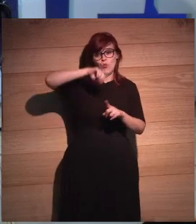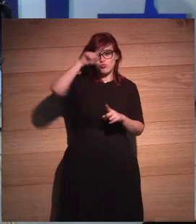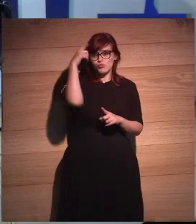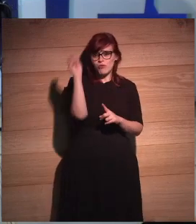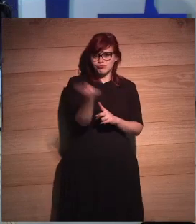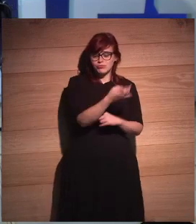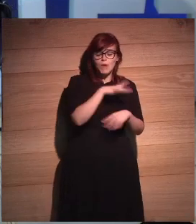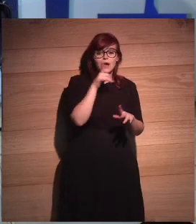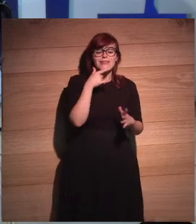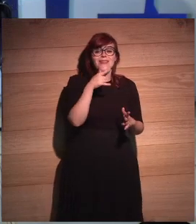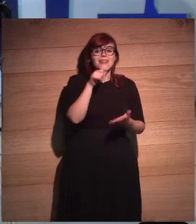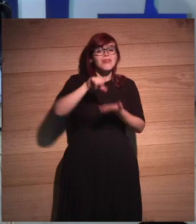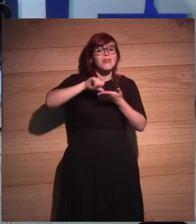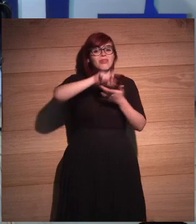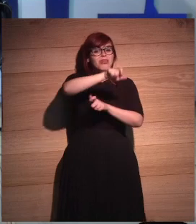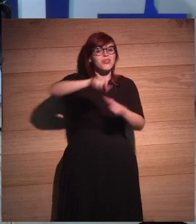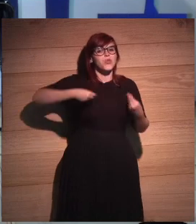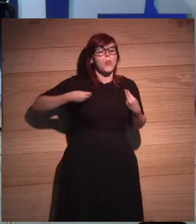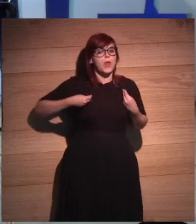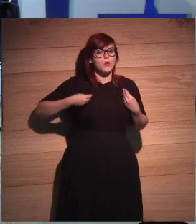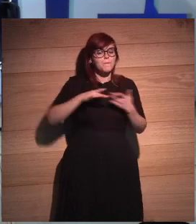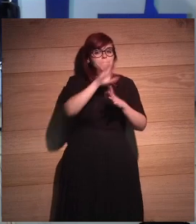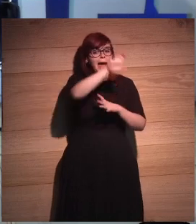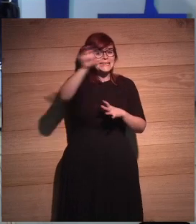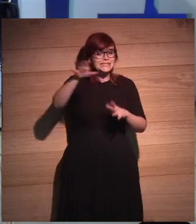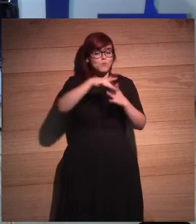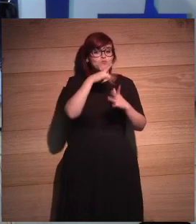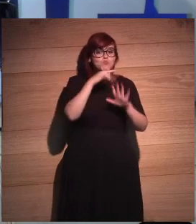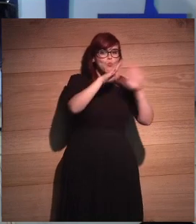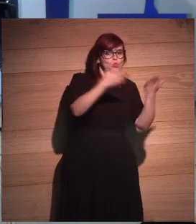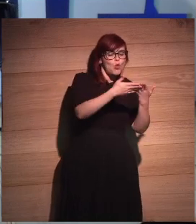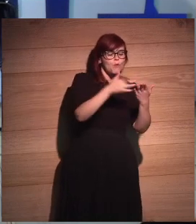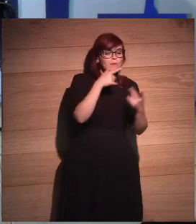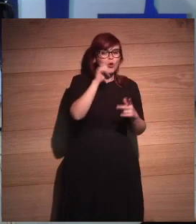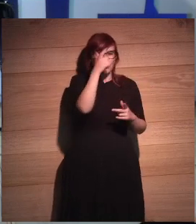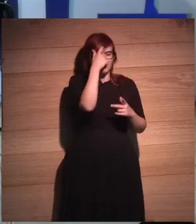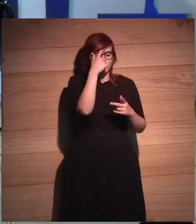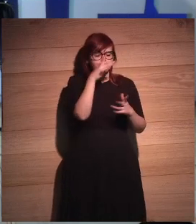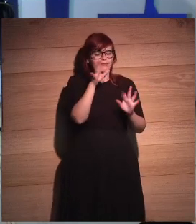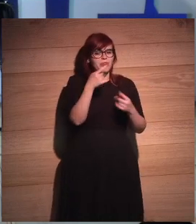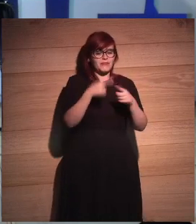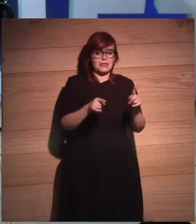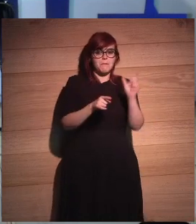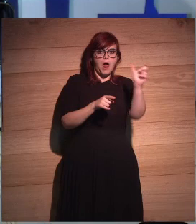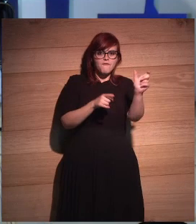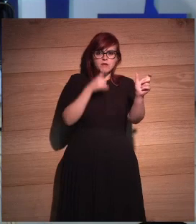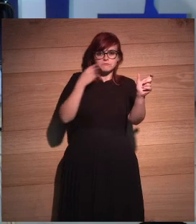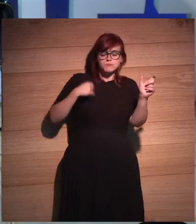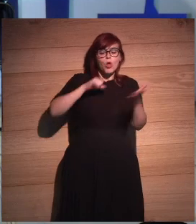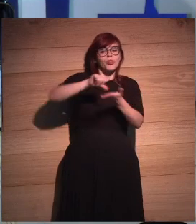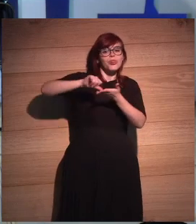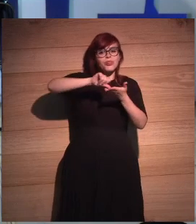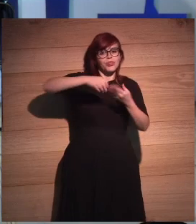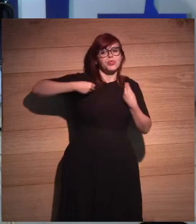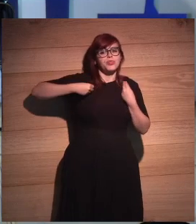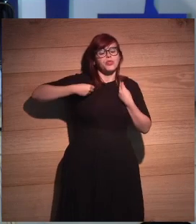el significado ciudadano varía muchísimo de país a país o de zona del mundo a zona del mundo, ¿no? Y sí que es cierto que cuando estábamos